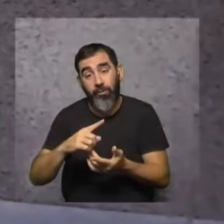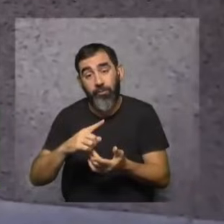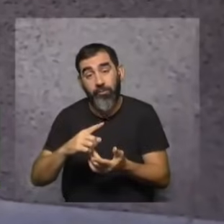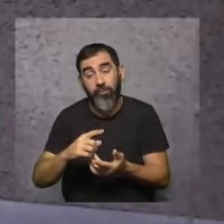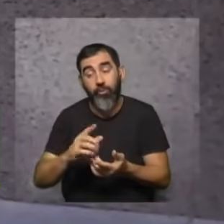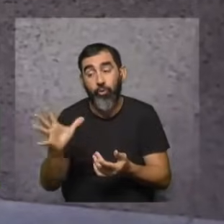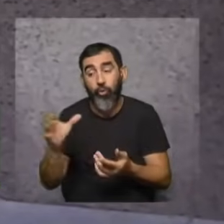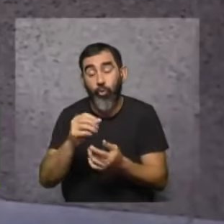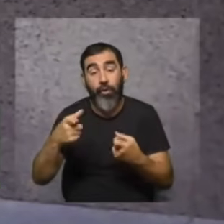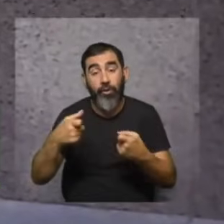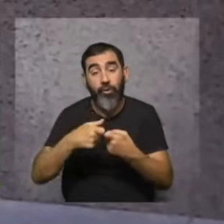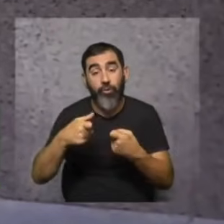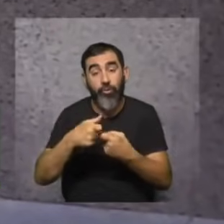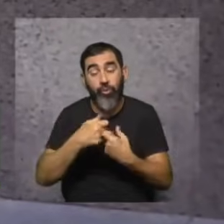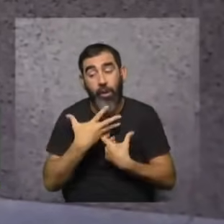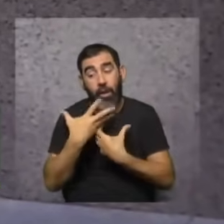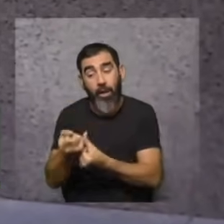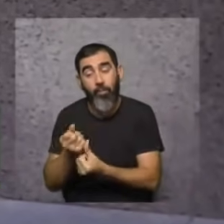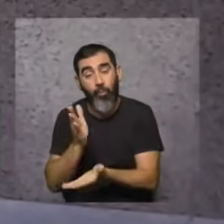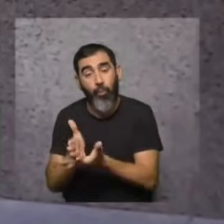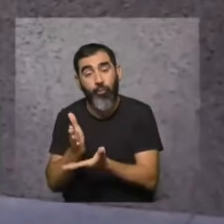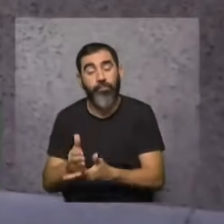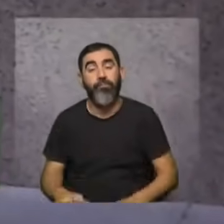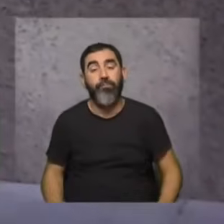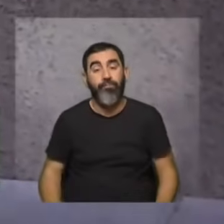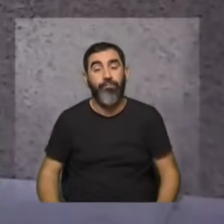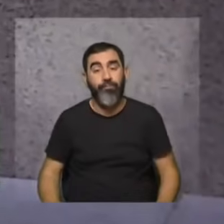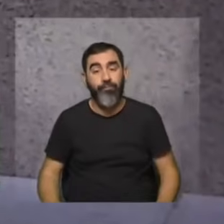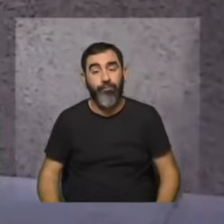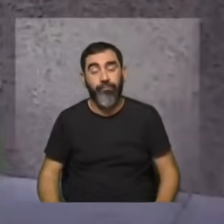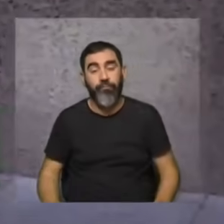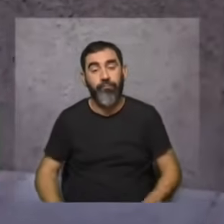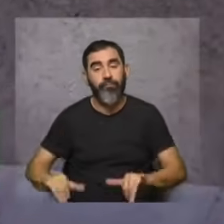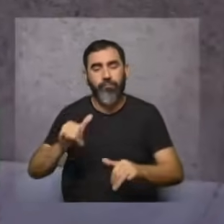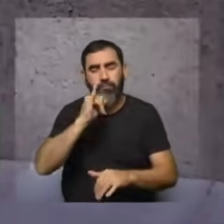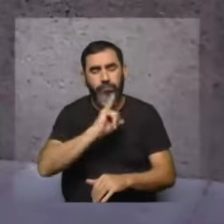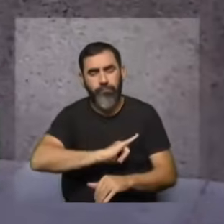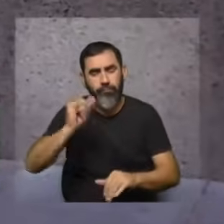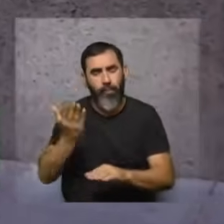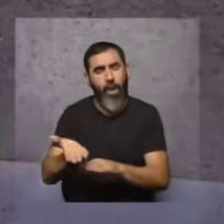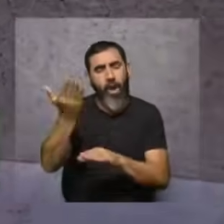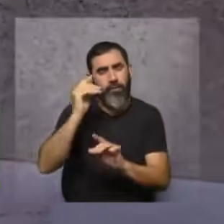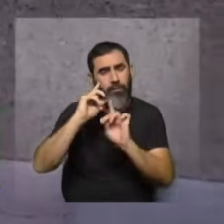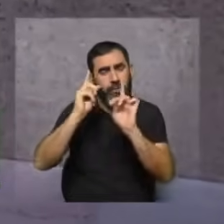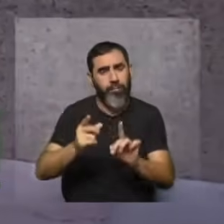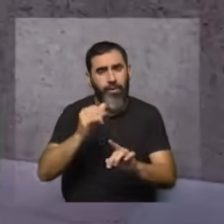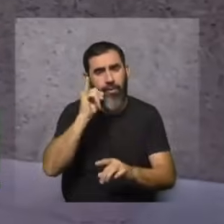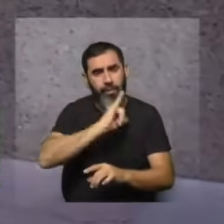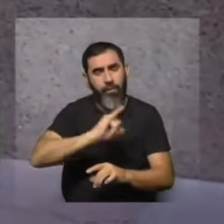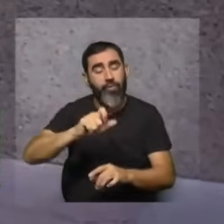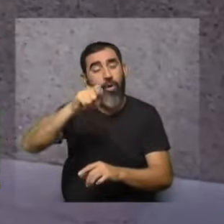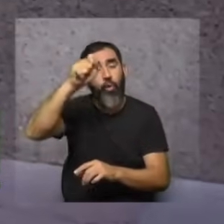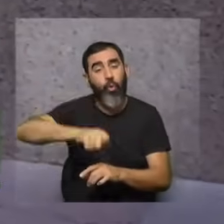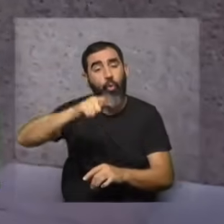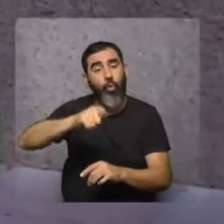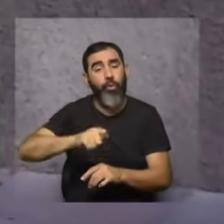que todas las asociaciones nos solidarizáramos. A partir de esto, ustedes han denunciado en otras oportunidades, los gremios, digo, que la Corte se